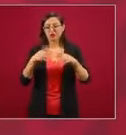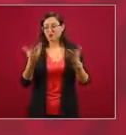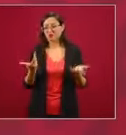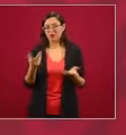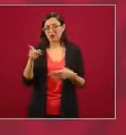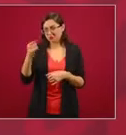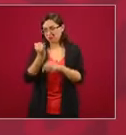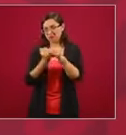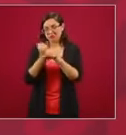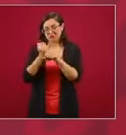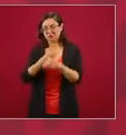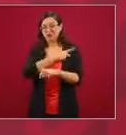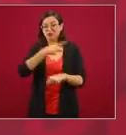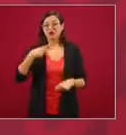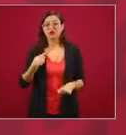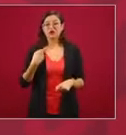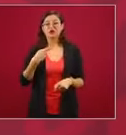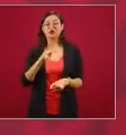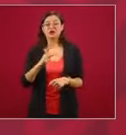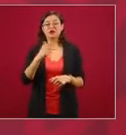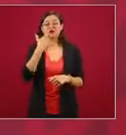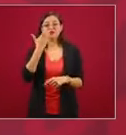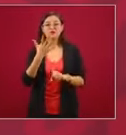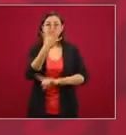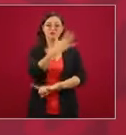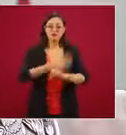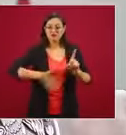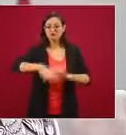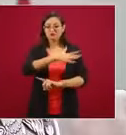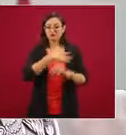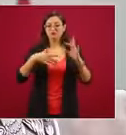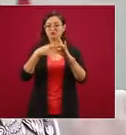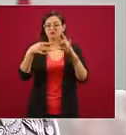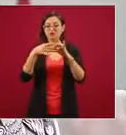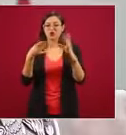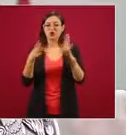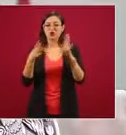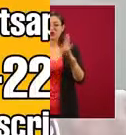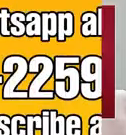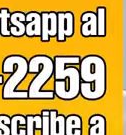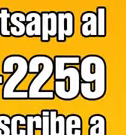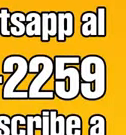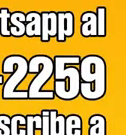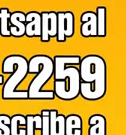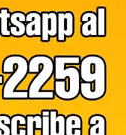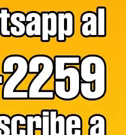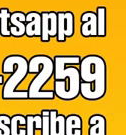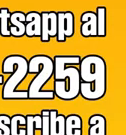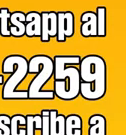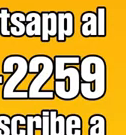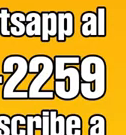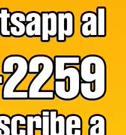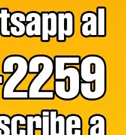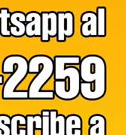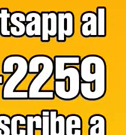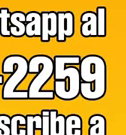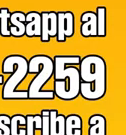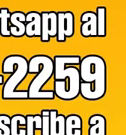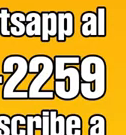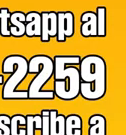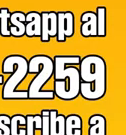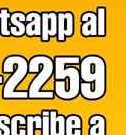contexto, porque si no, no se sabe de dónde viene. Si quieres anunciar tus productos,